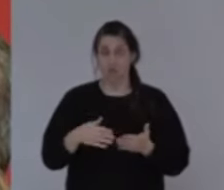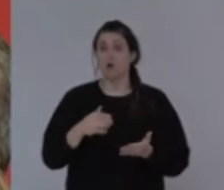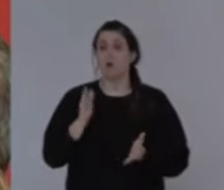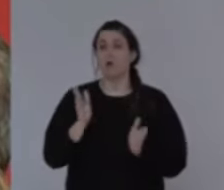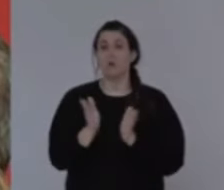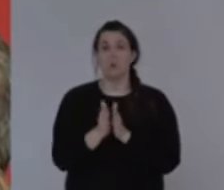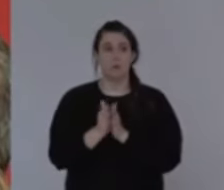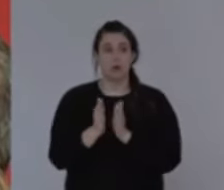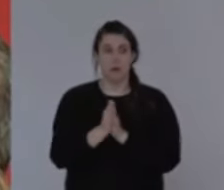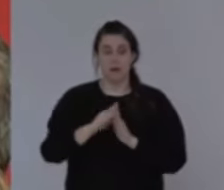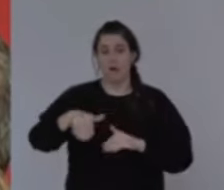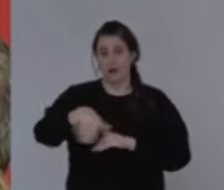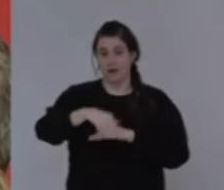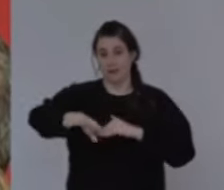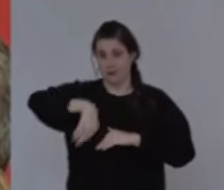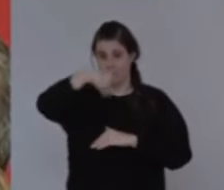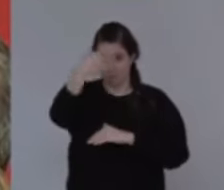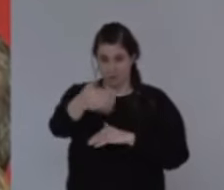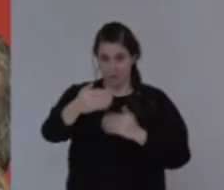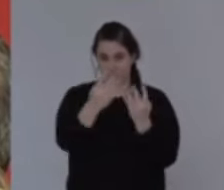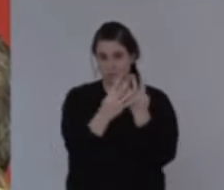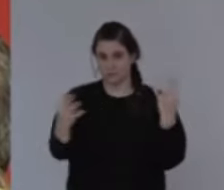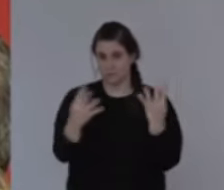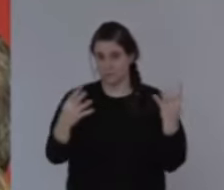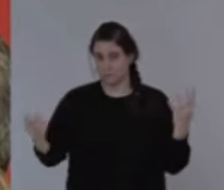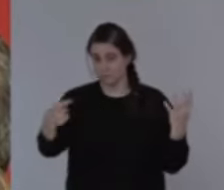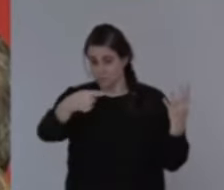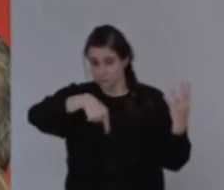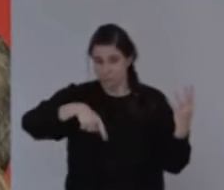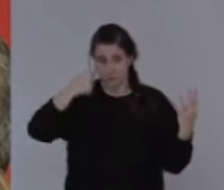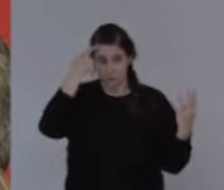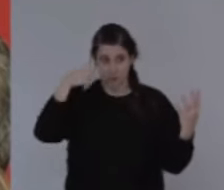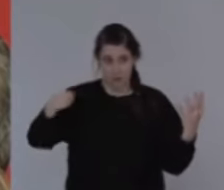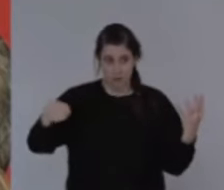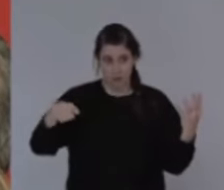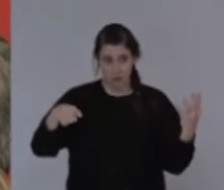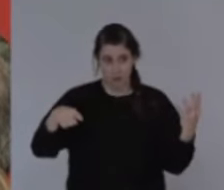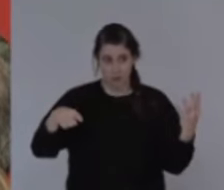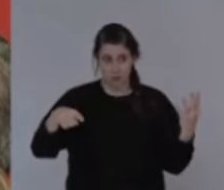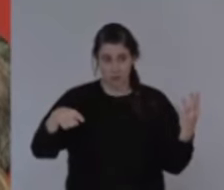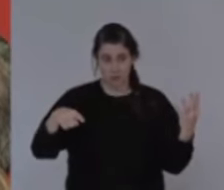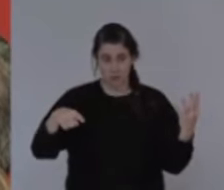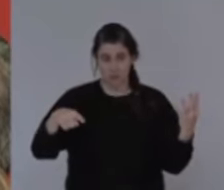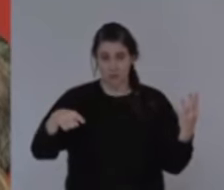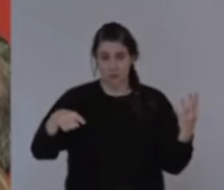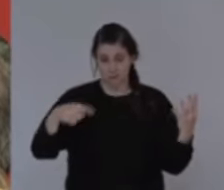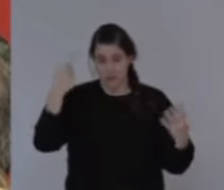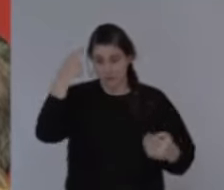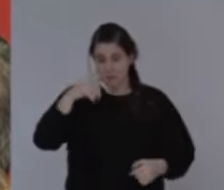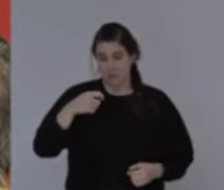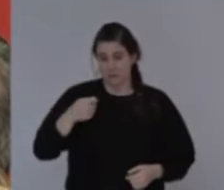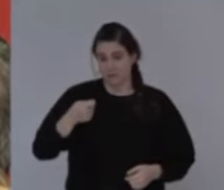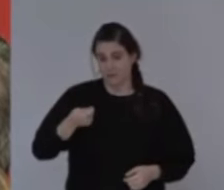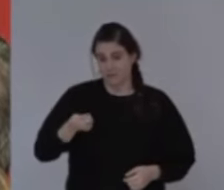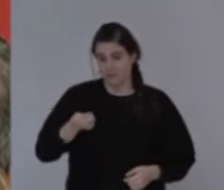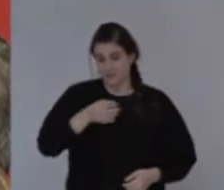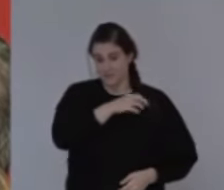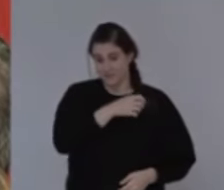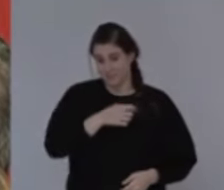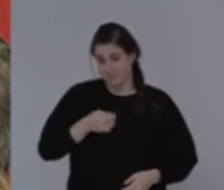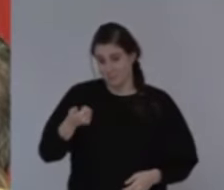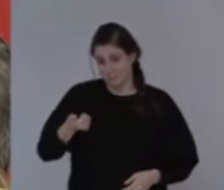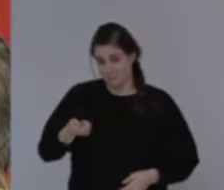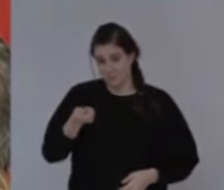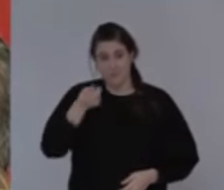miles que están en la calle, sabemos que va en serio el compañero secretario general. Sabemos